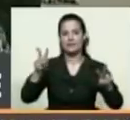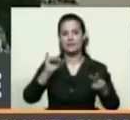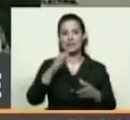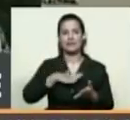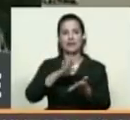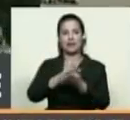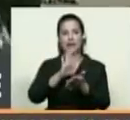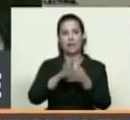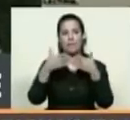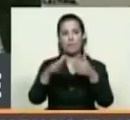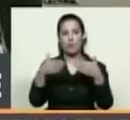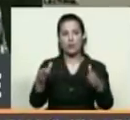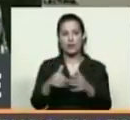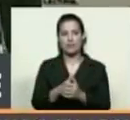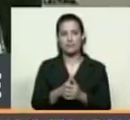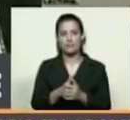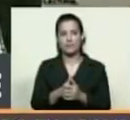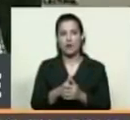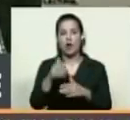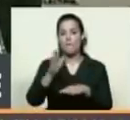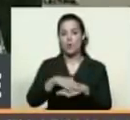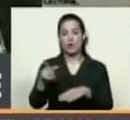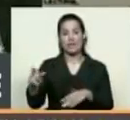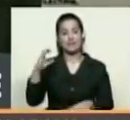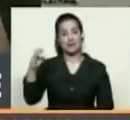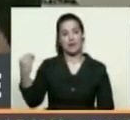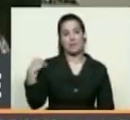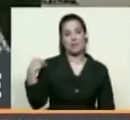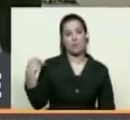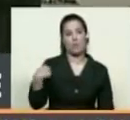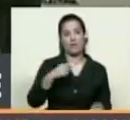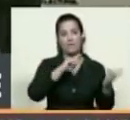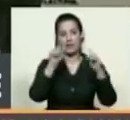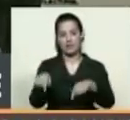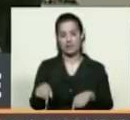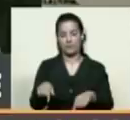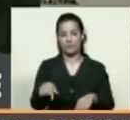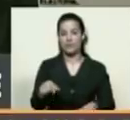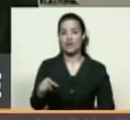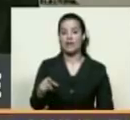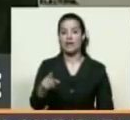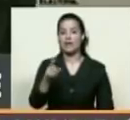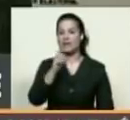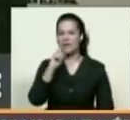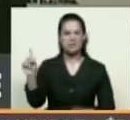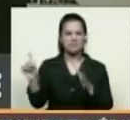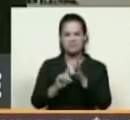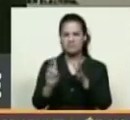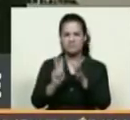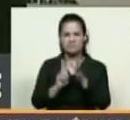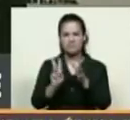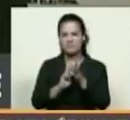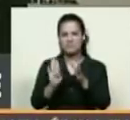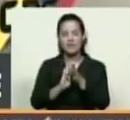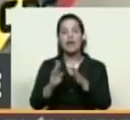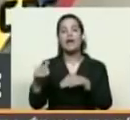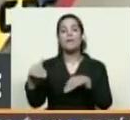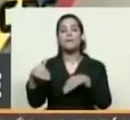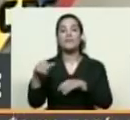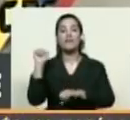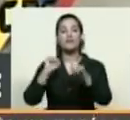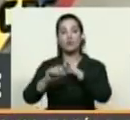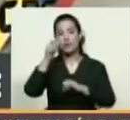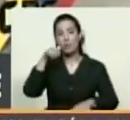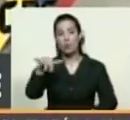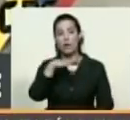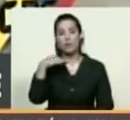a solicitud del Poder Electoral. Me acompañan los miembros de la comisión, el defensor del pueblo,